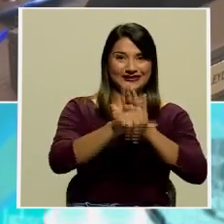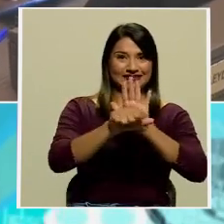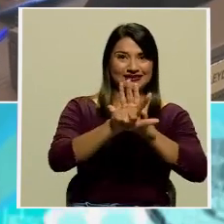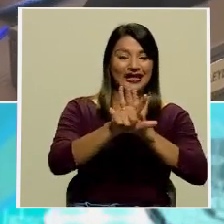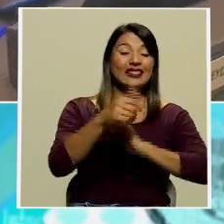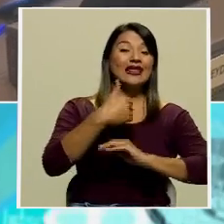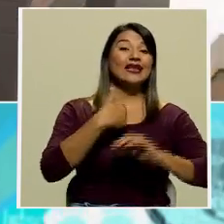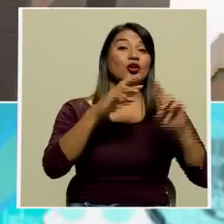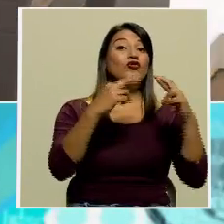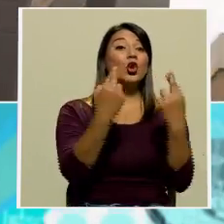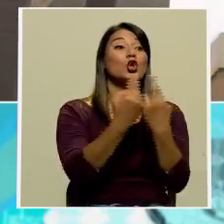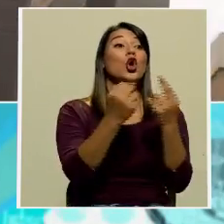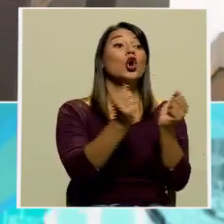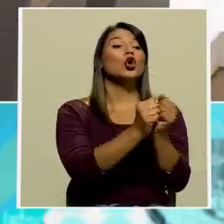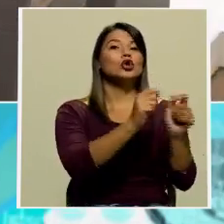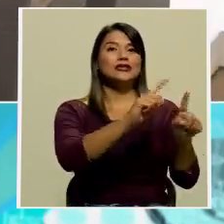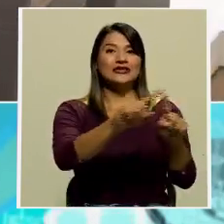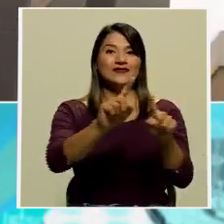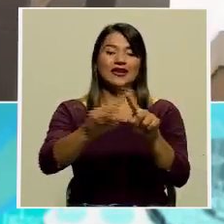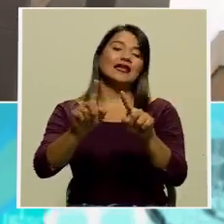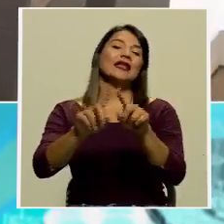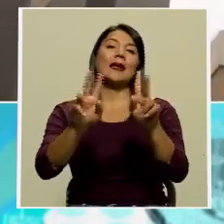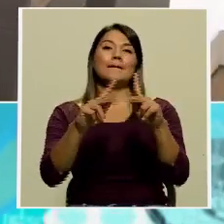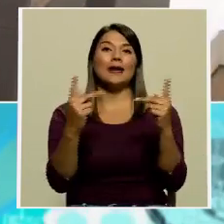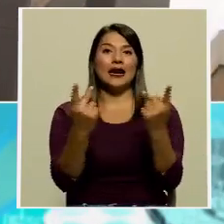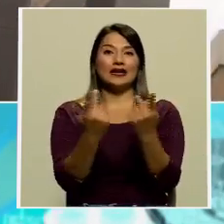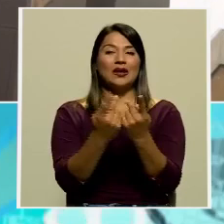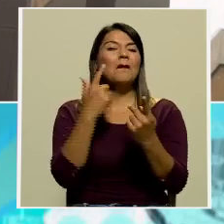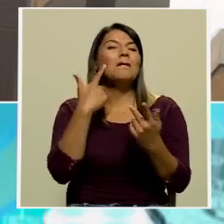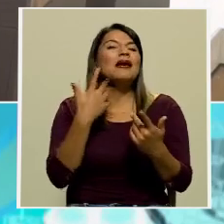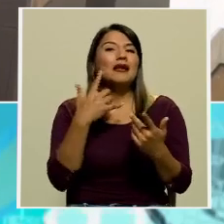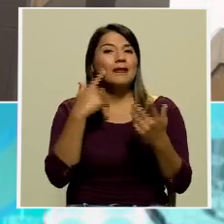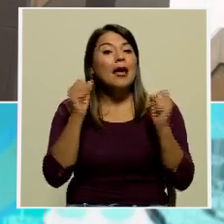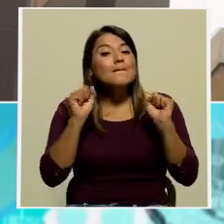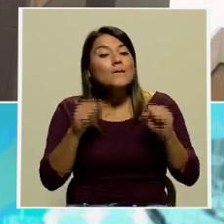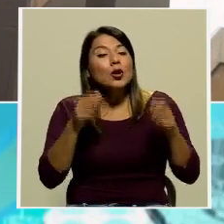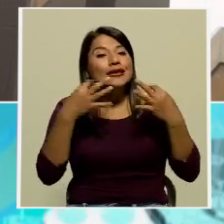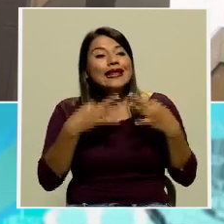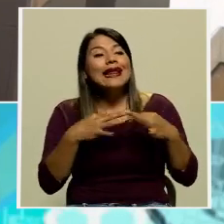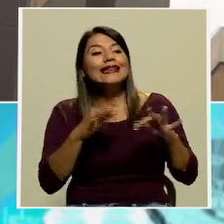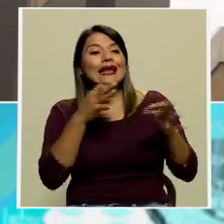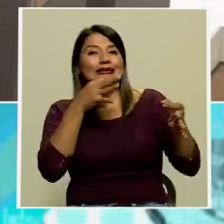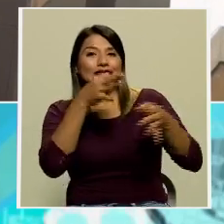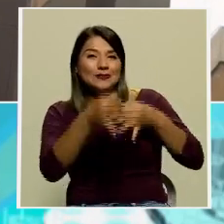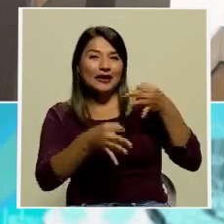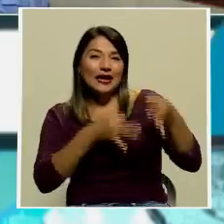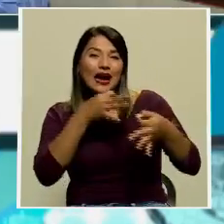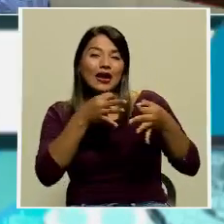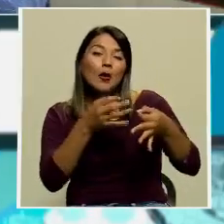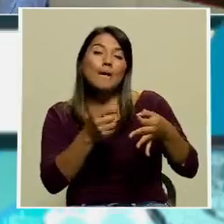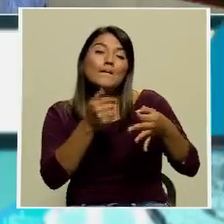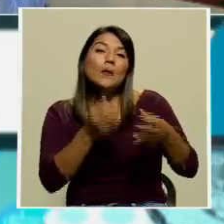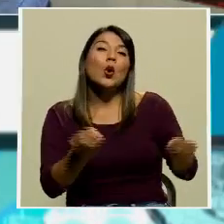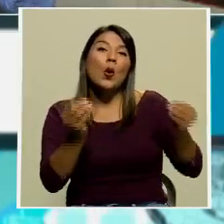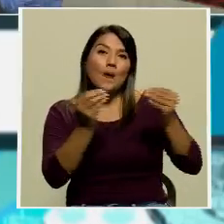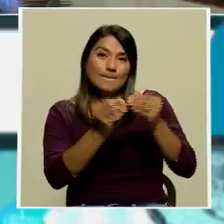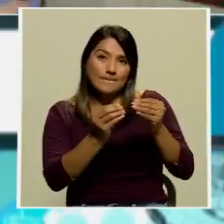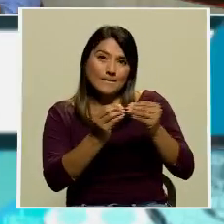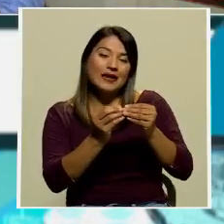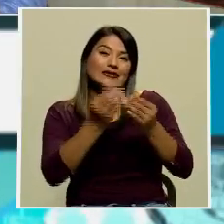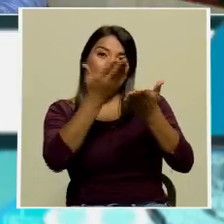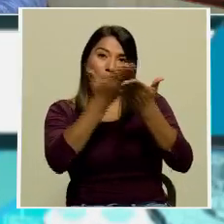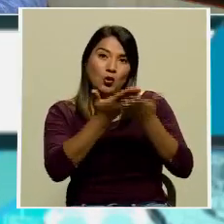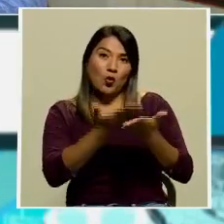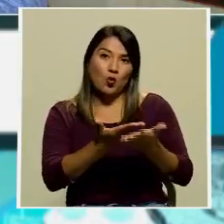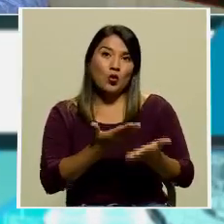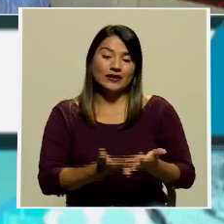fracciones legislativas, diputados independientes y demás, para buscar pues explicarles un poco más todo lo que se fue a negociar